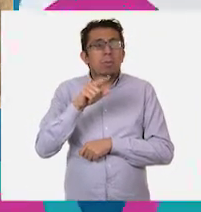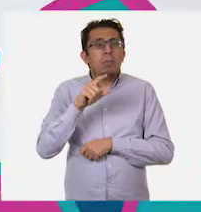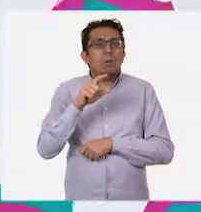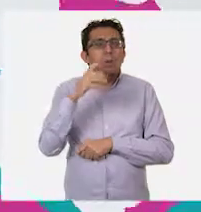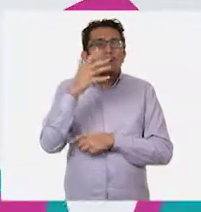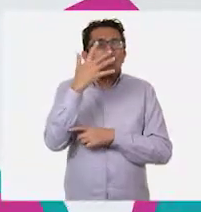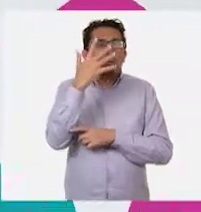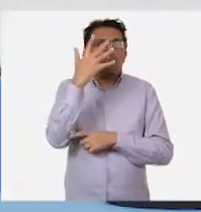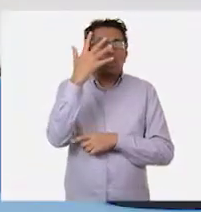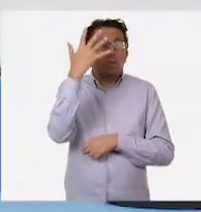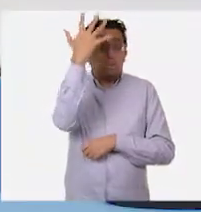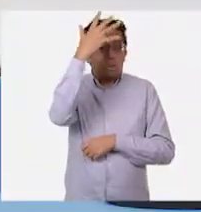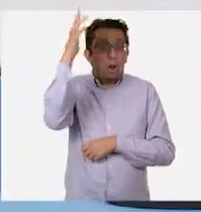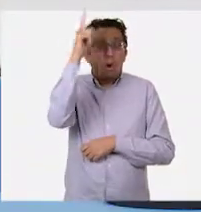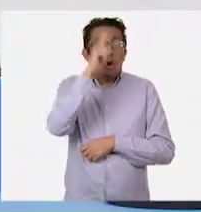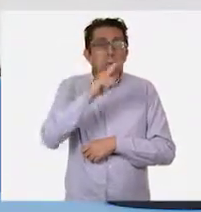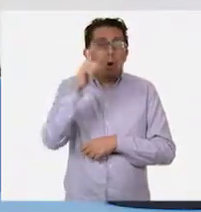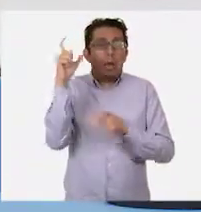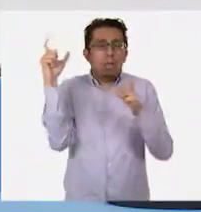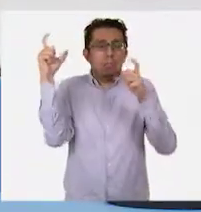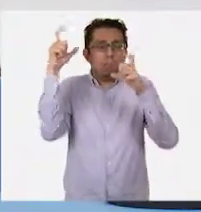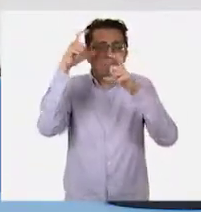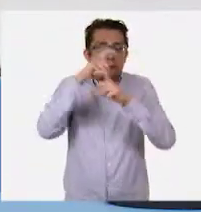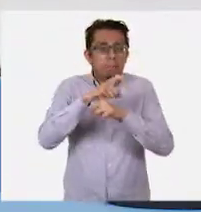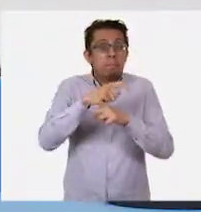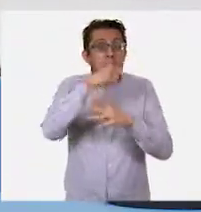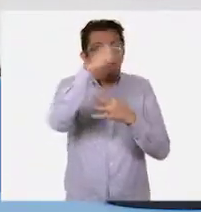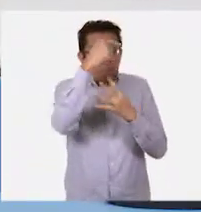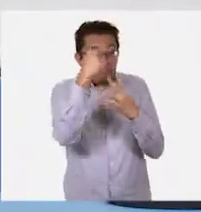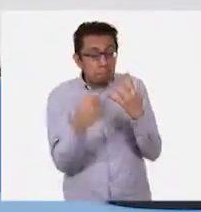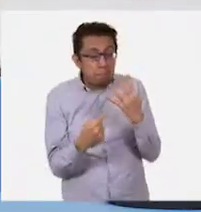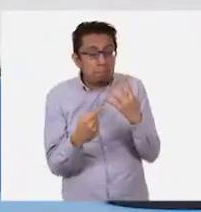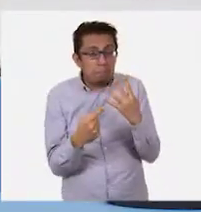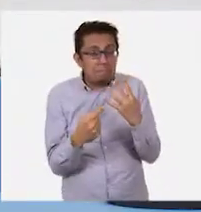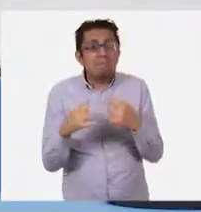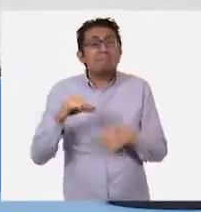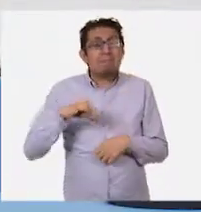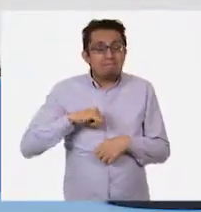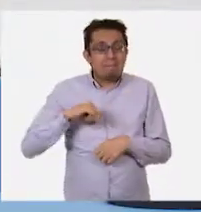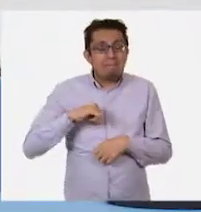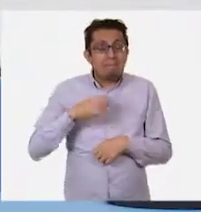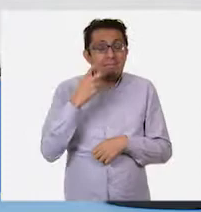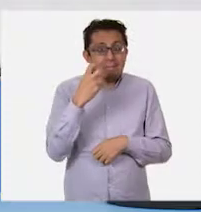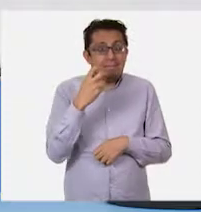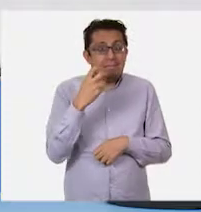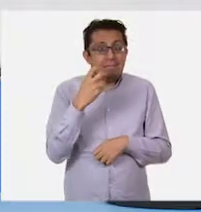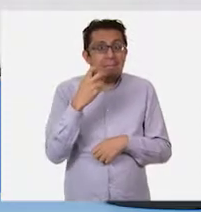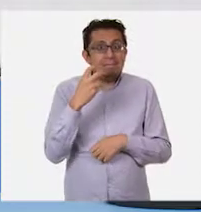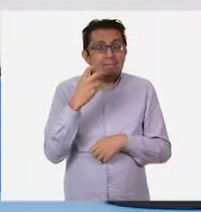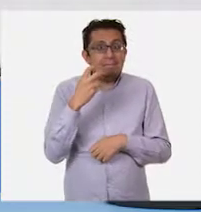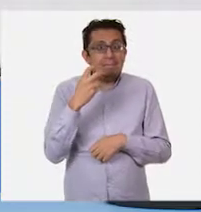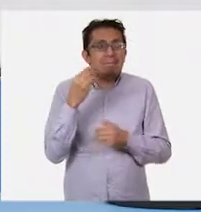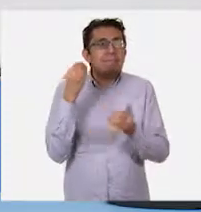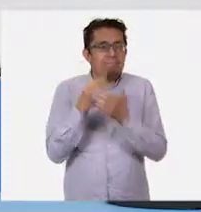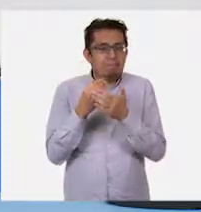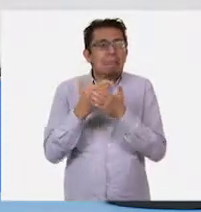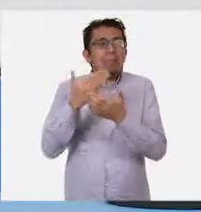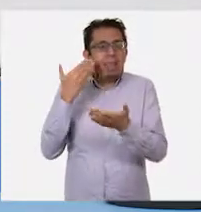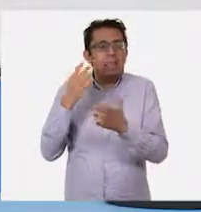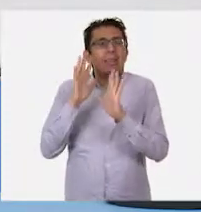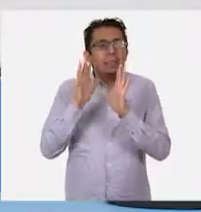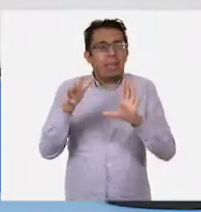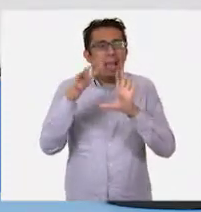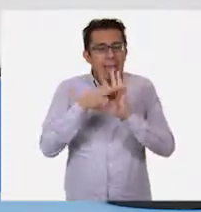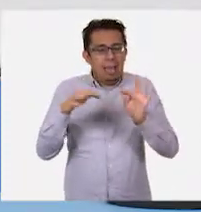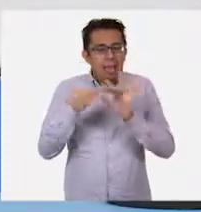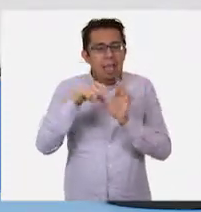¡Qué interesante es! Todos esos temas los hemos estudiado en clases pasadas de Ciencias